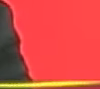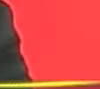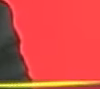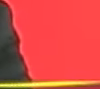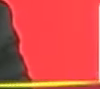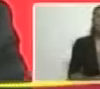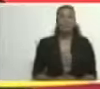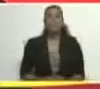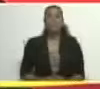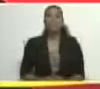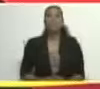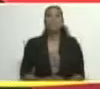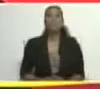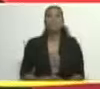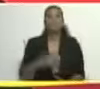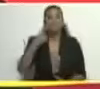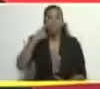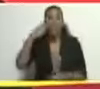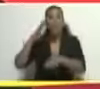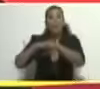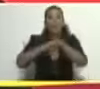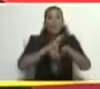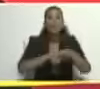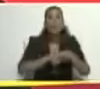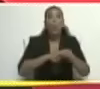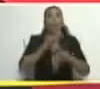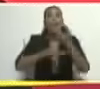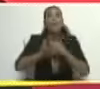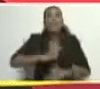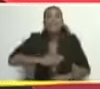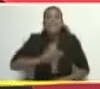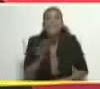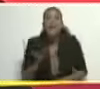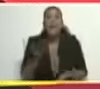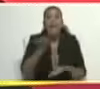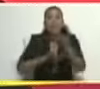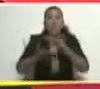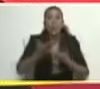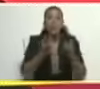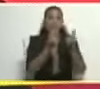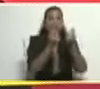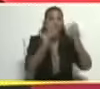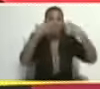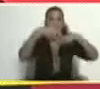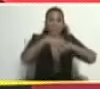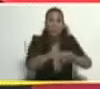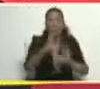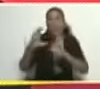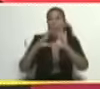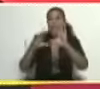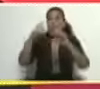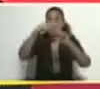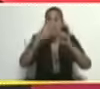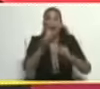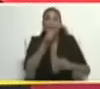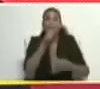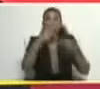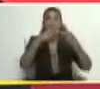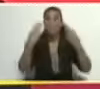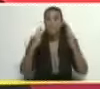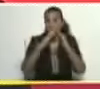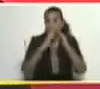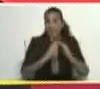educación, salud, energía, intercambio comercial, integración financiera, comunicaciones, alimentos,